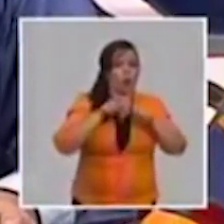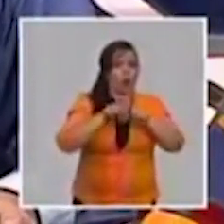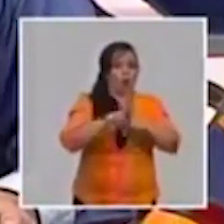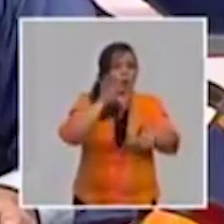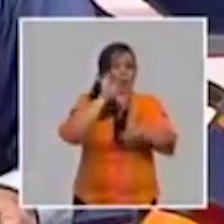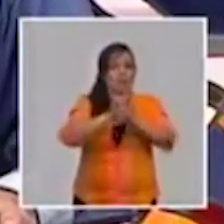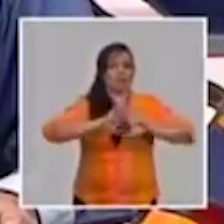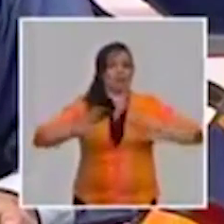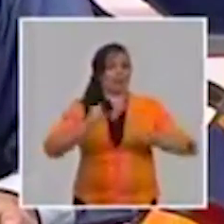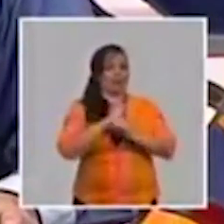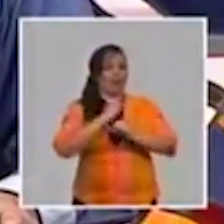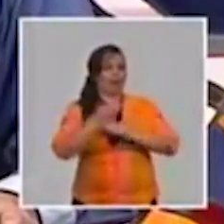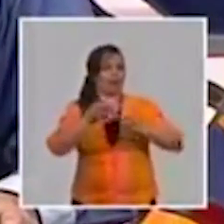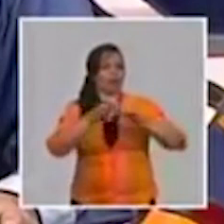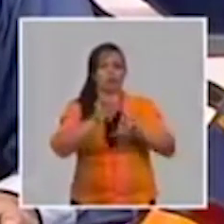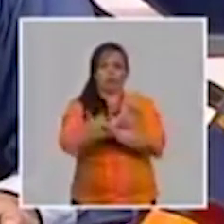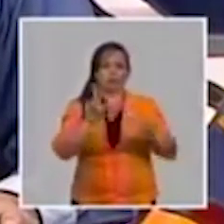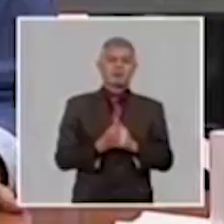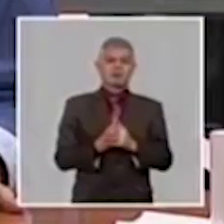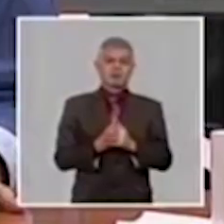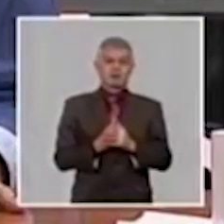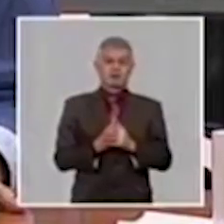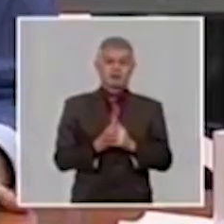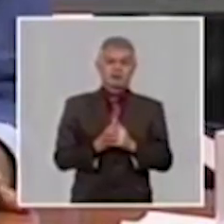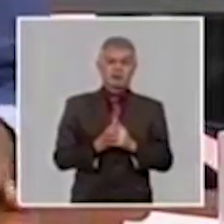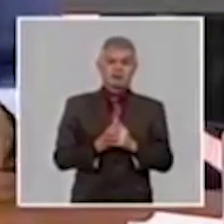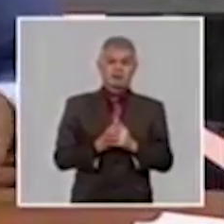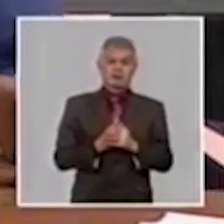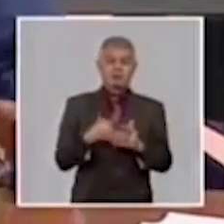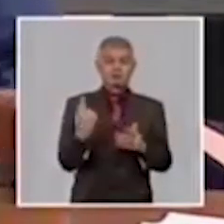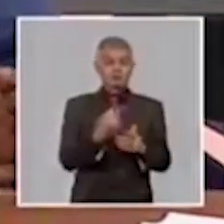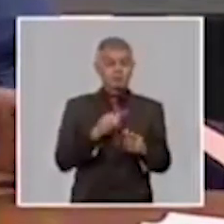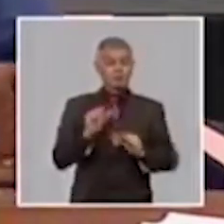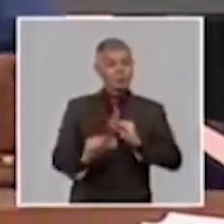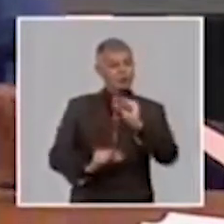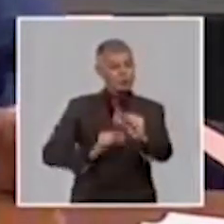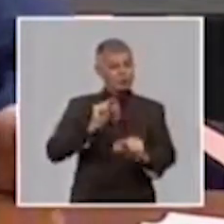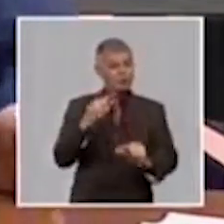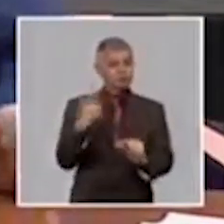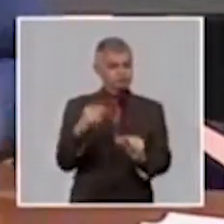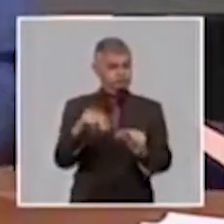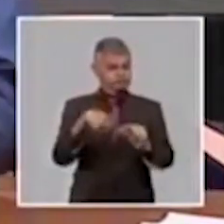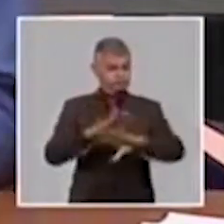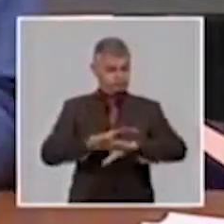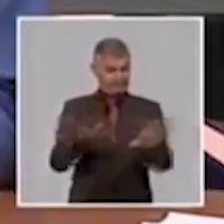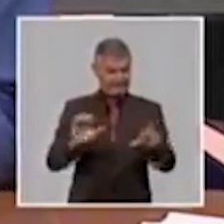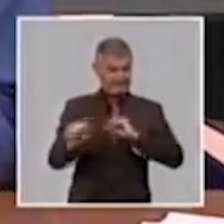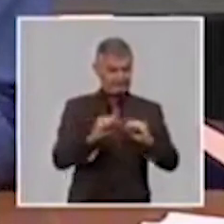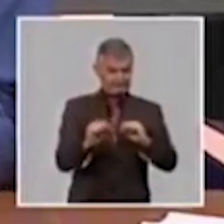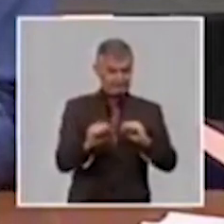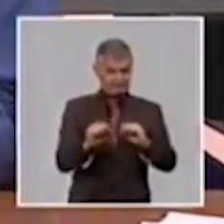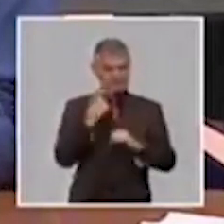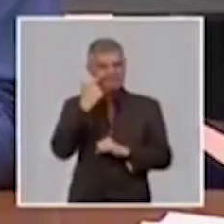no necesariamente todo el país va a estar en las mismas fases de la etapa. El presidente de la República, Miguel Díaz-Canel Bermúdez, explicó que